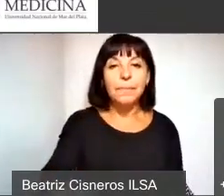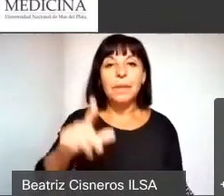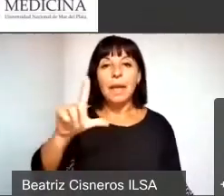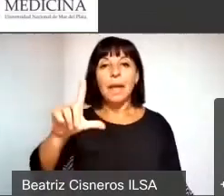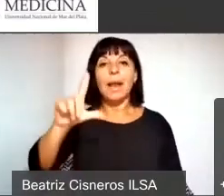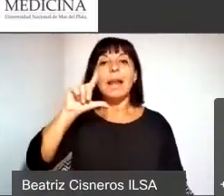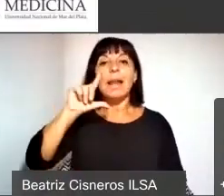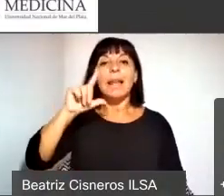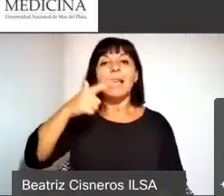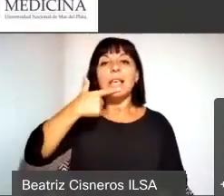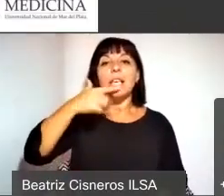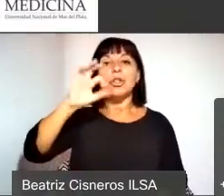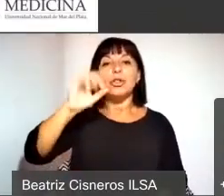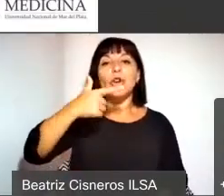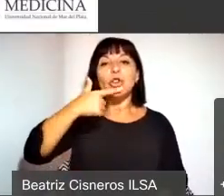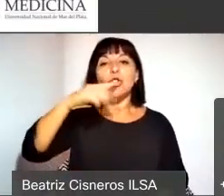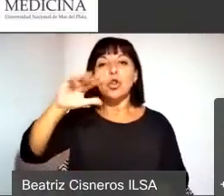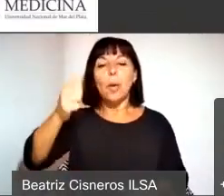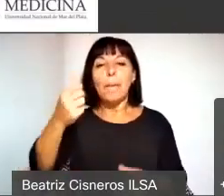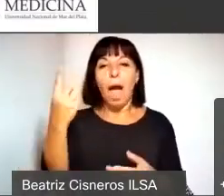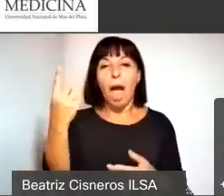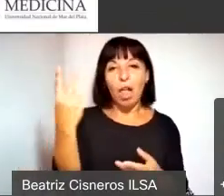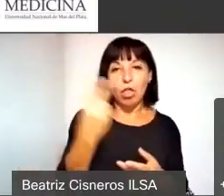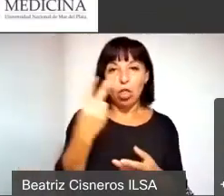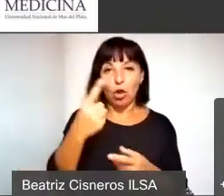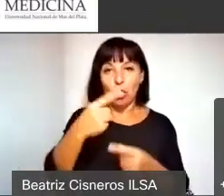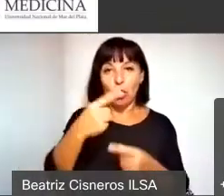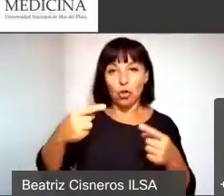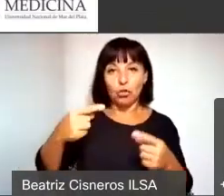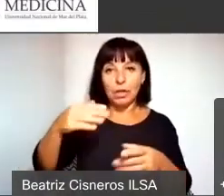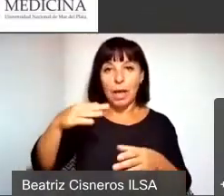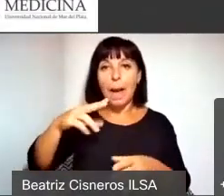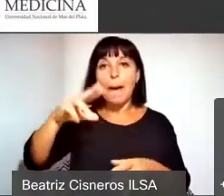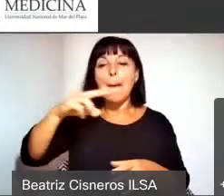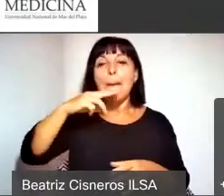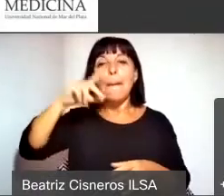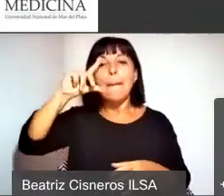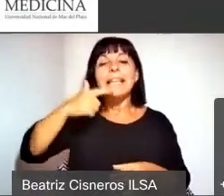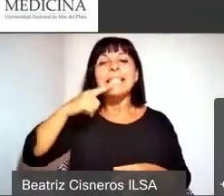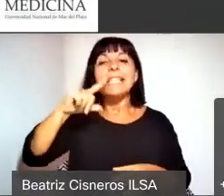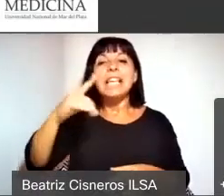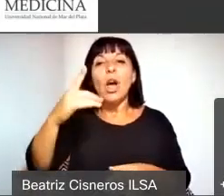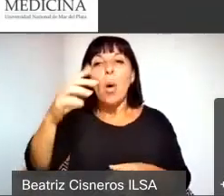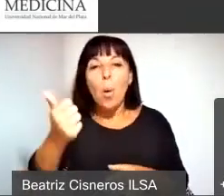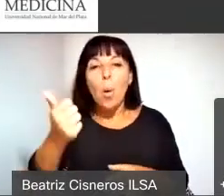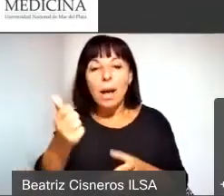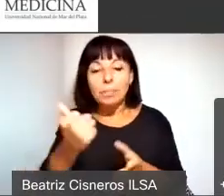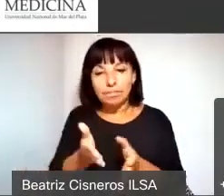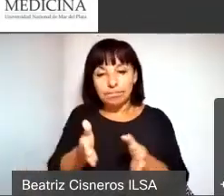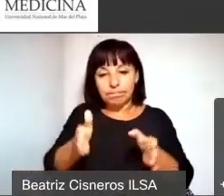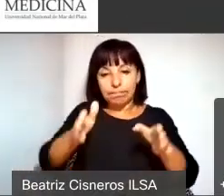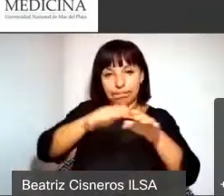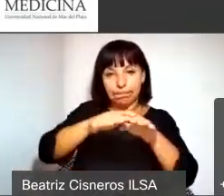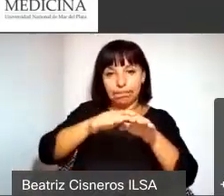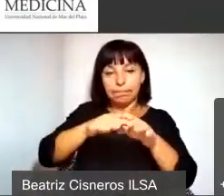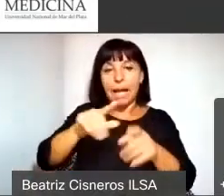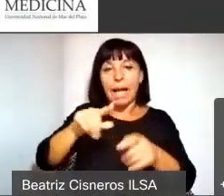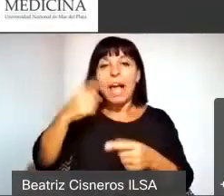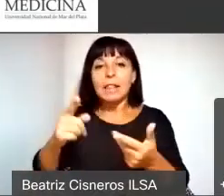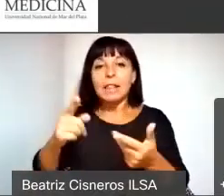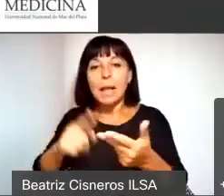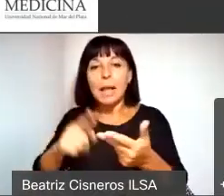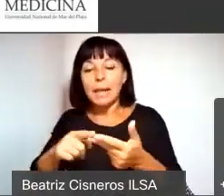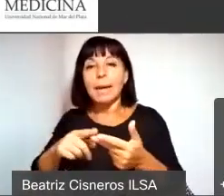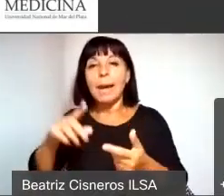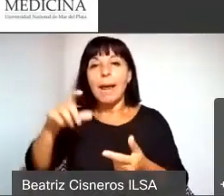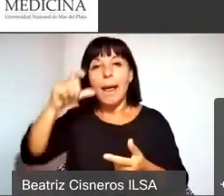dos componentes, lo que sería la vesícula en sí, esa bicapa lipídica que forma esa membrana vesicular, y por otro lado las enzimas